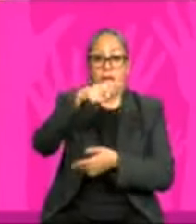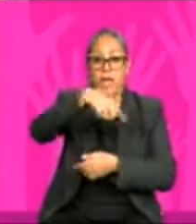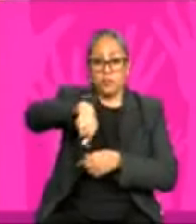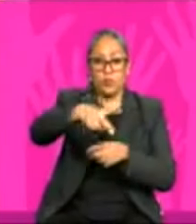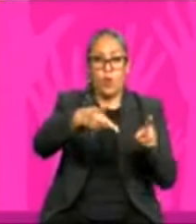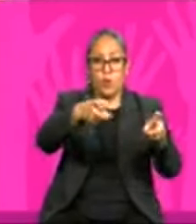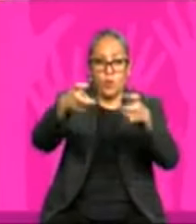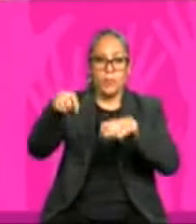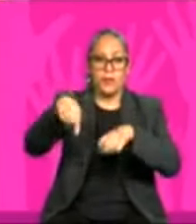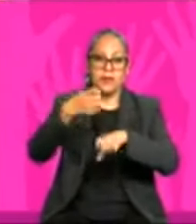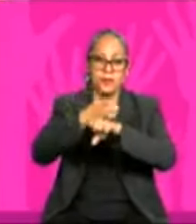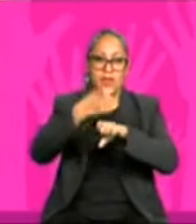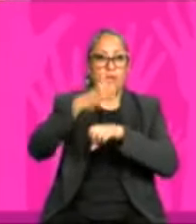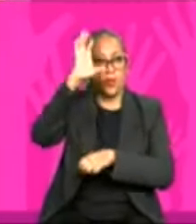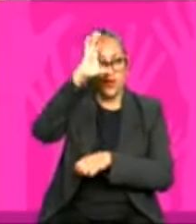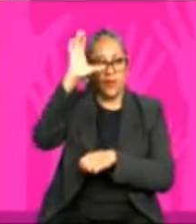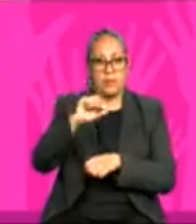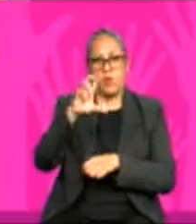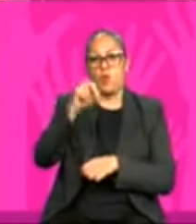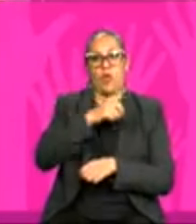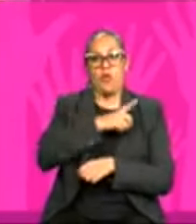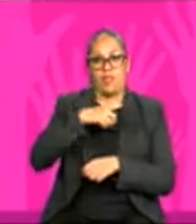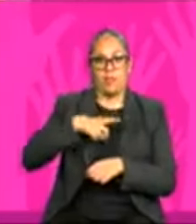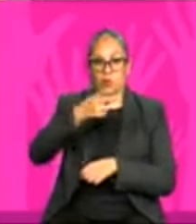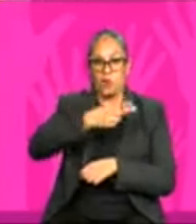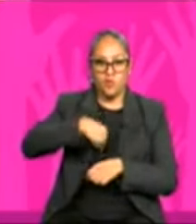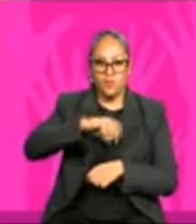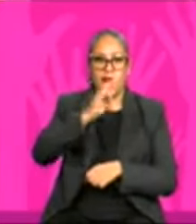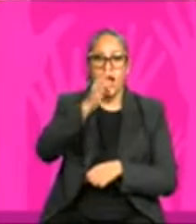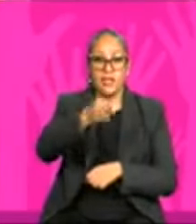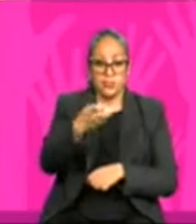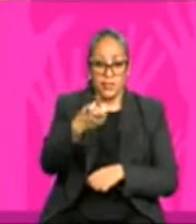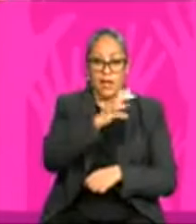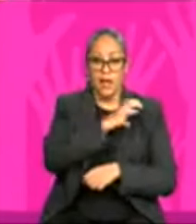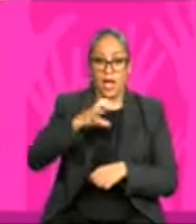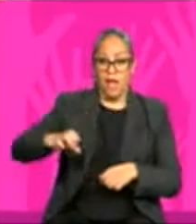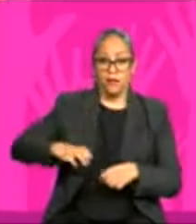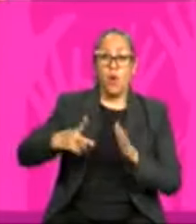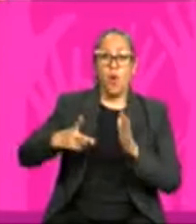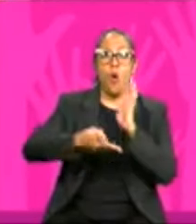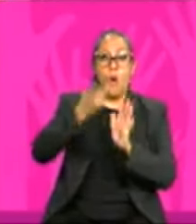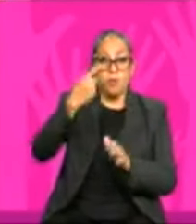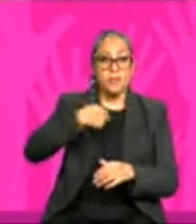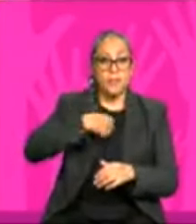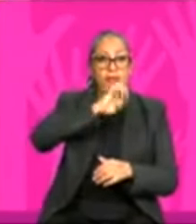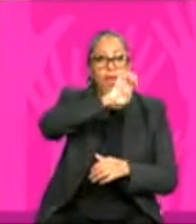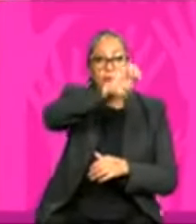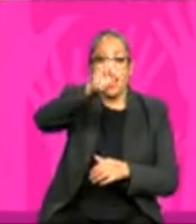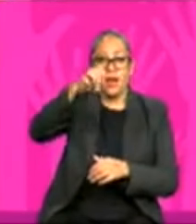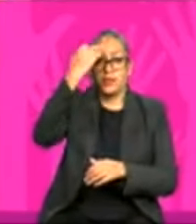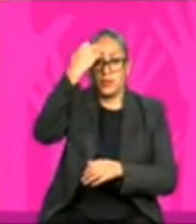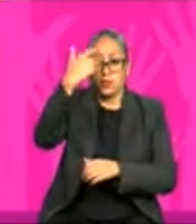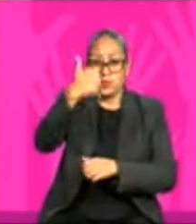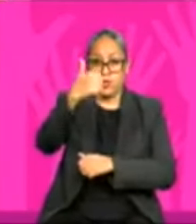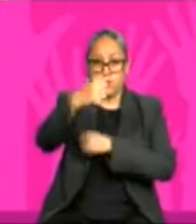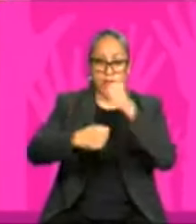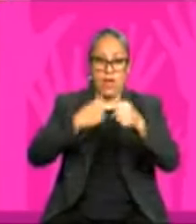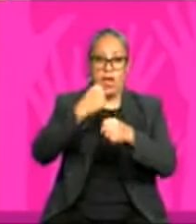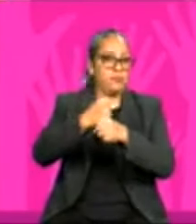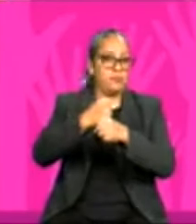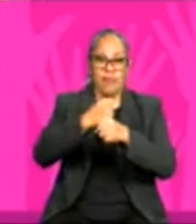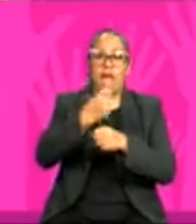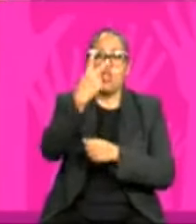Morelos. No permitamos que la candidata del gobernador nos vuelva a engañar 6 años más. Este 2 de junio